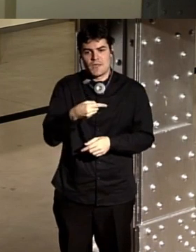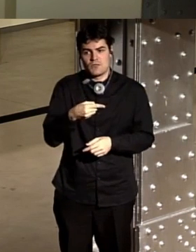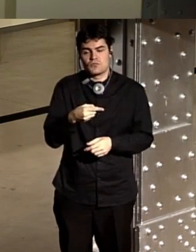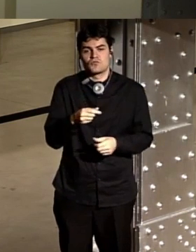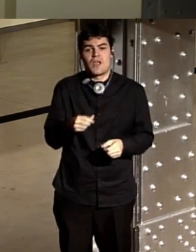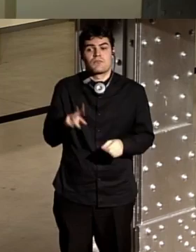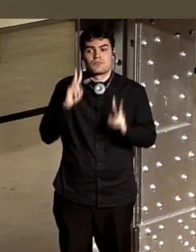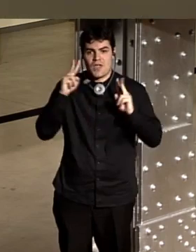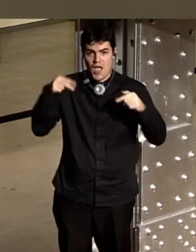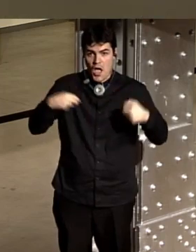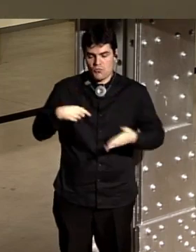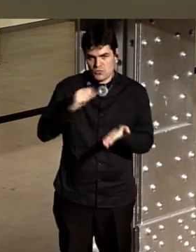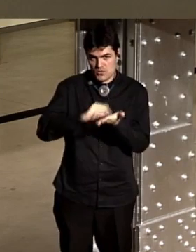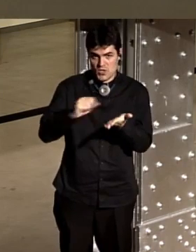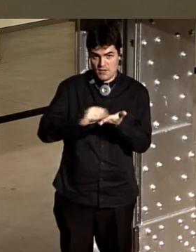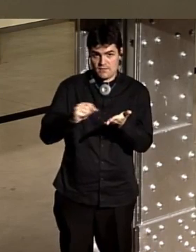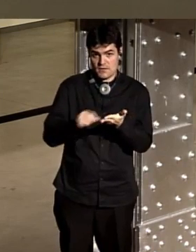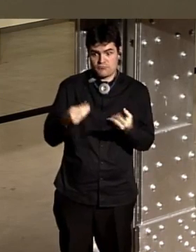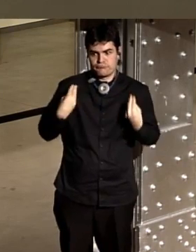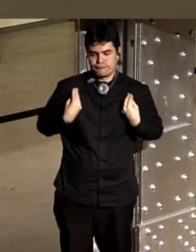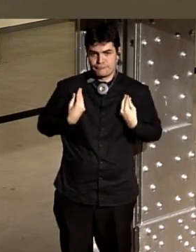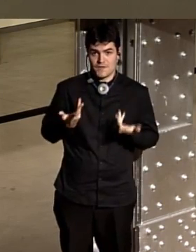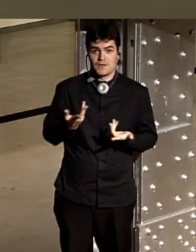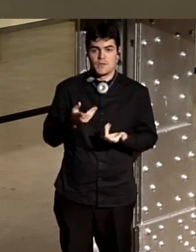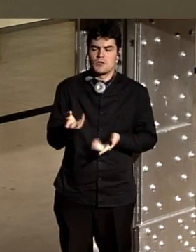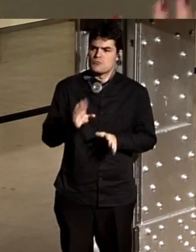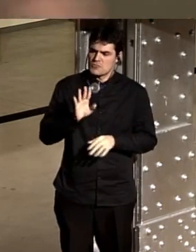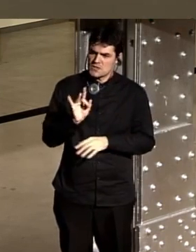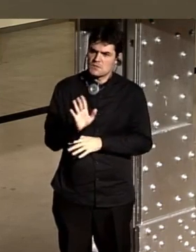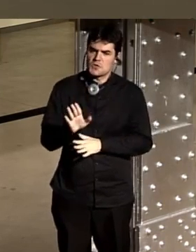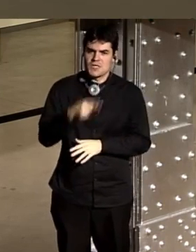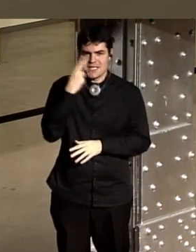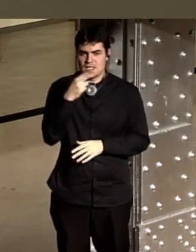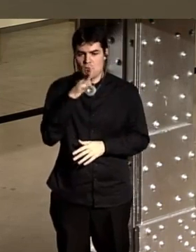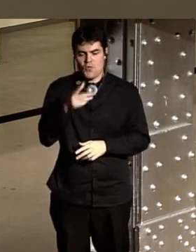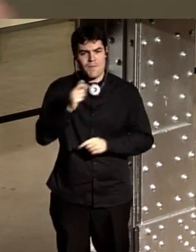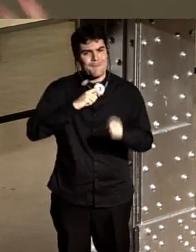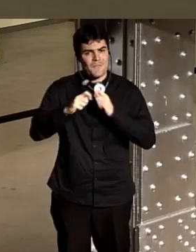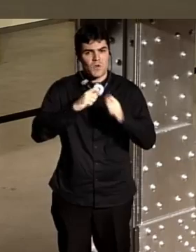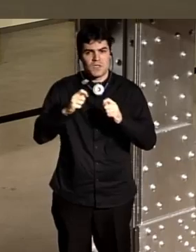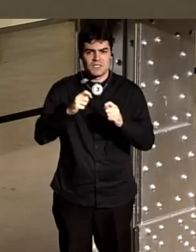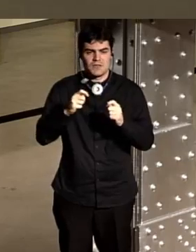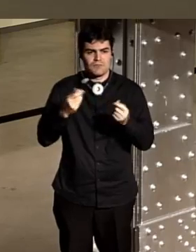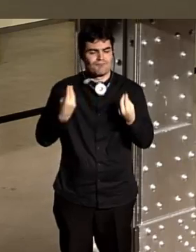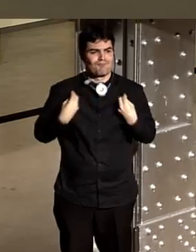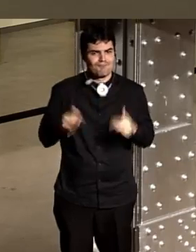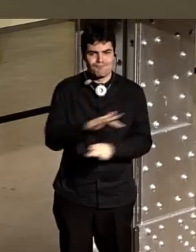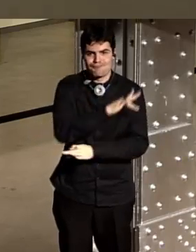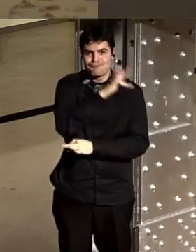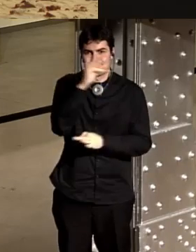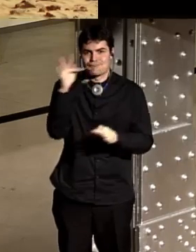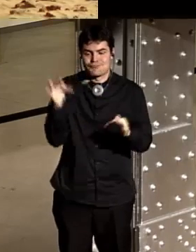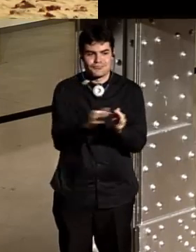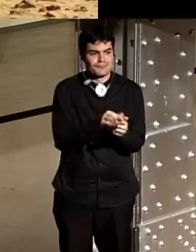¿no? Sí, ciertamente. Pero es interesante porque somos periodistas y pasamos toda la vida preguntando a